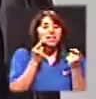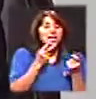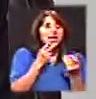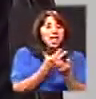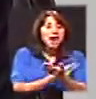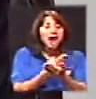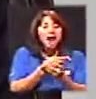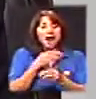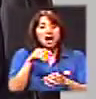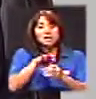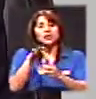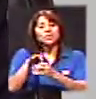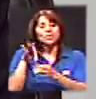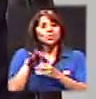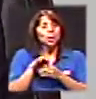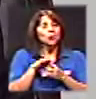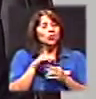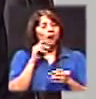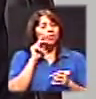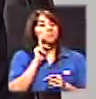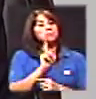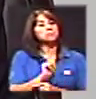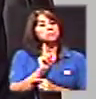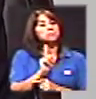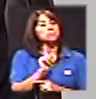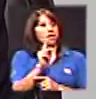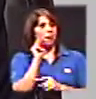iba con un grupo de compañeros